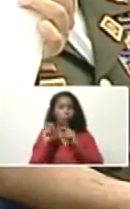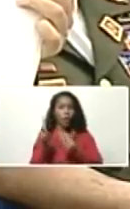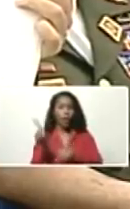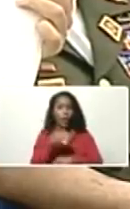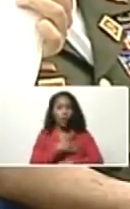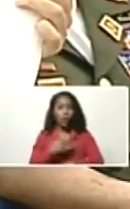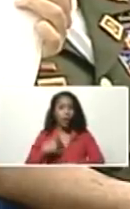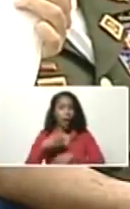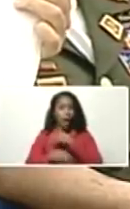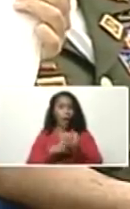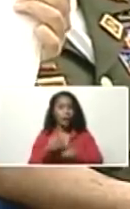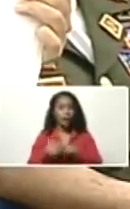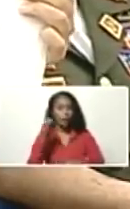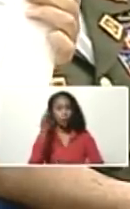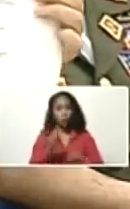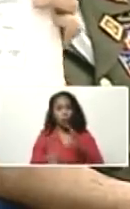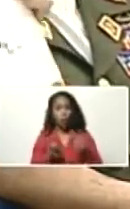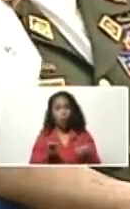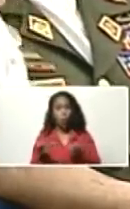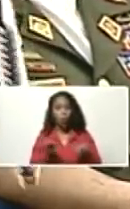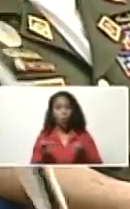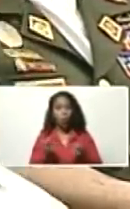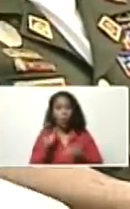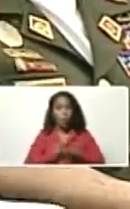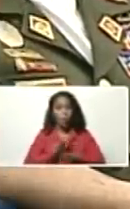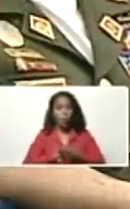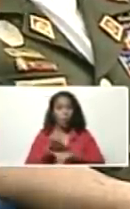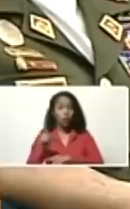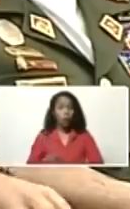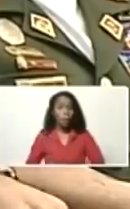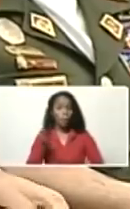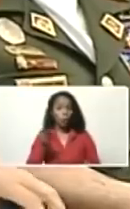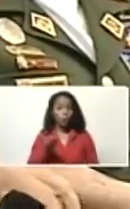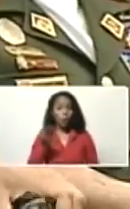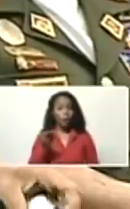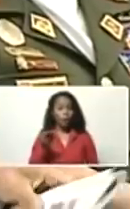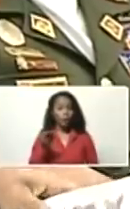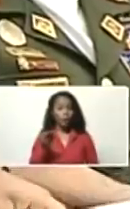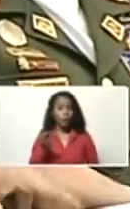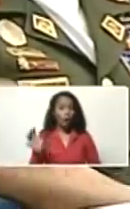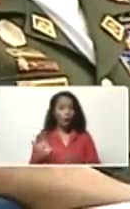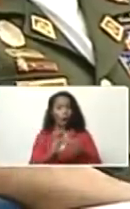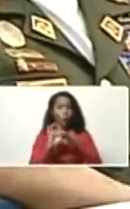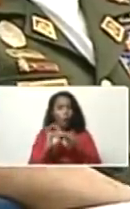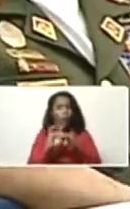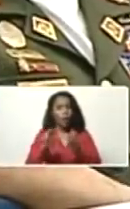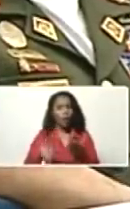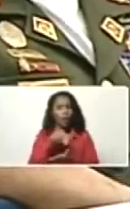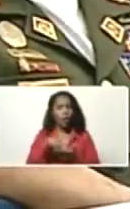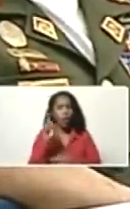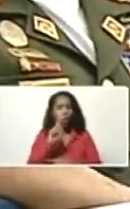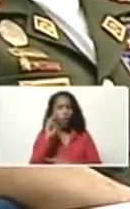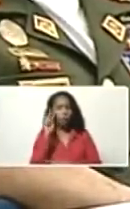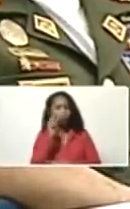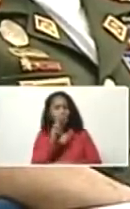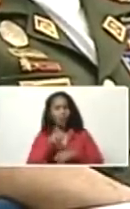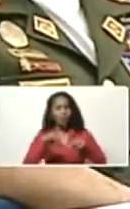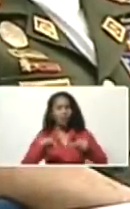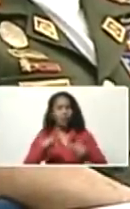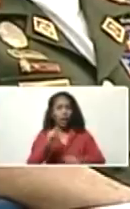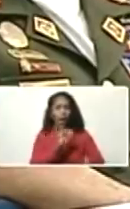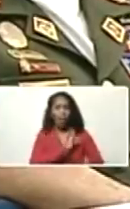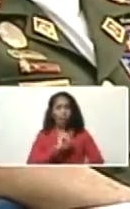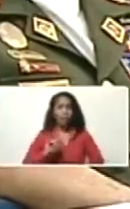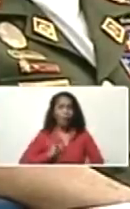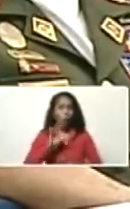han estado lamentablemente manejando. Y por eso es tan importante la unidad nacional, no solamente desde el punto de vista territorial, sino la